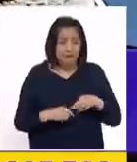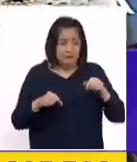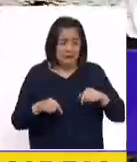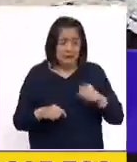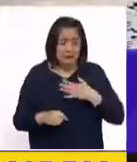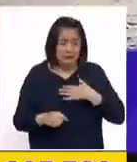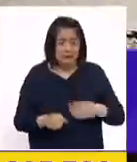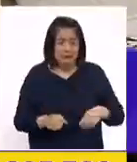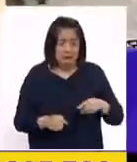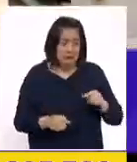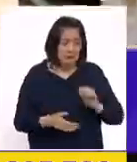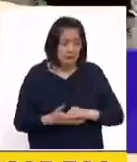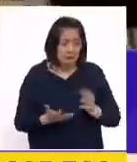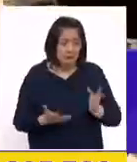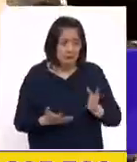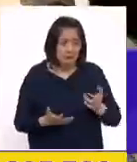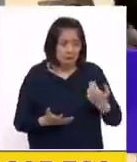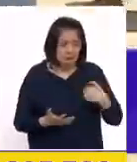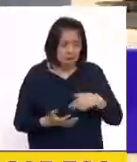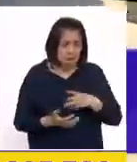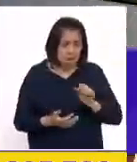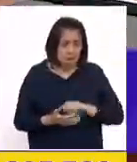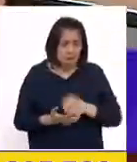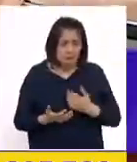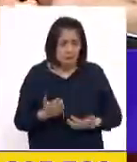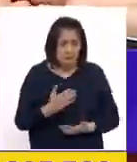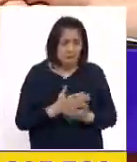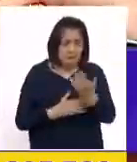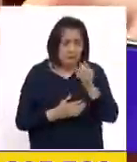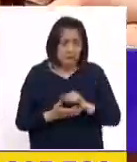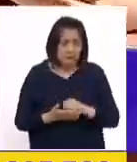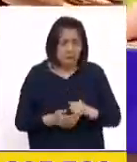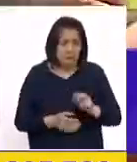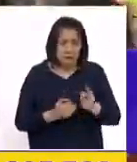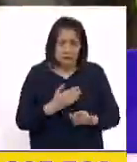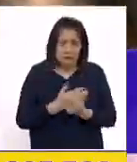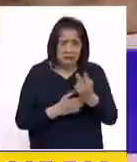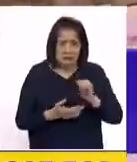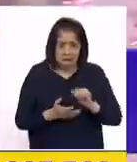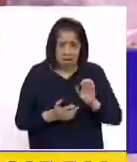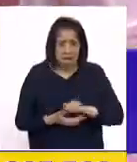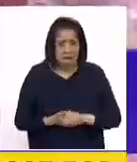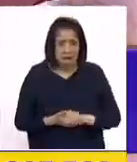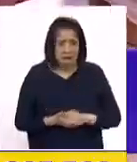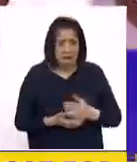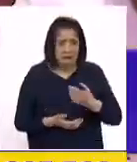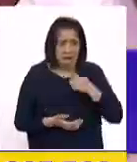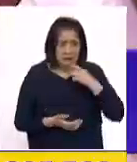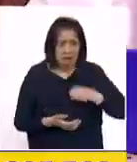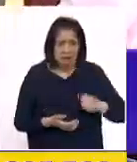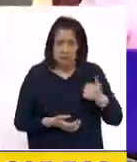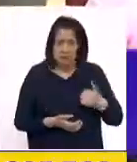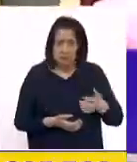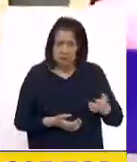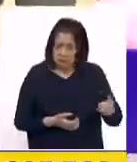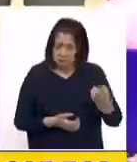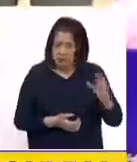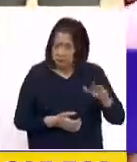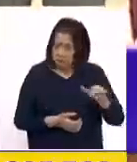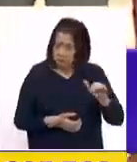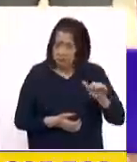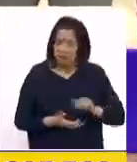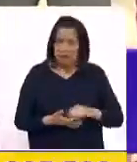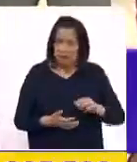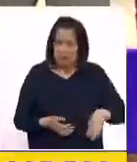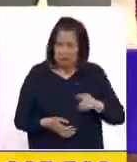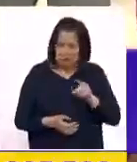mi mascotita estábamos a la amanecida, las 2 de la mañana era, mi hija me llama, mami, a